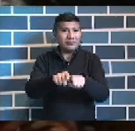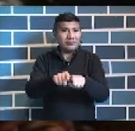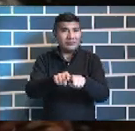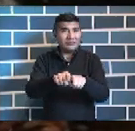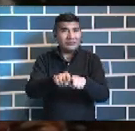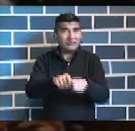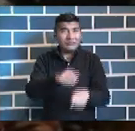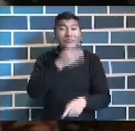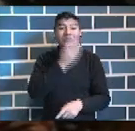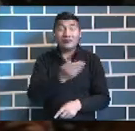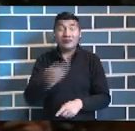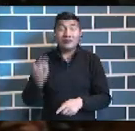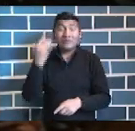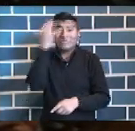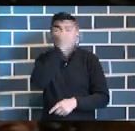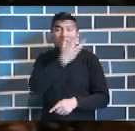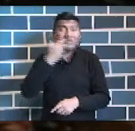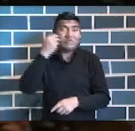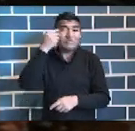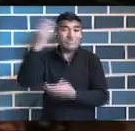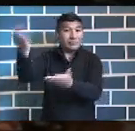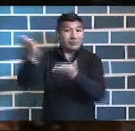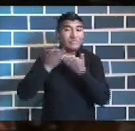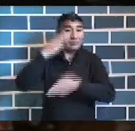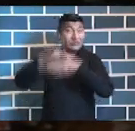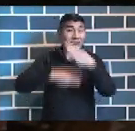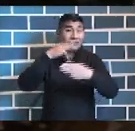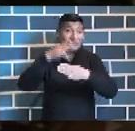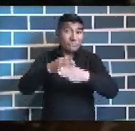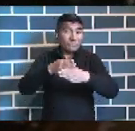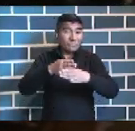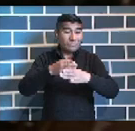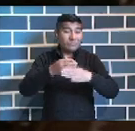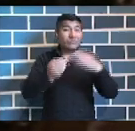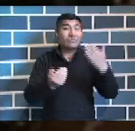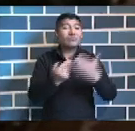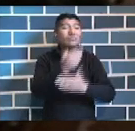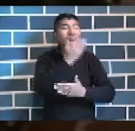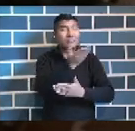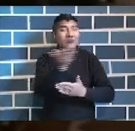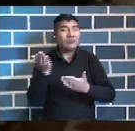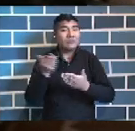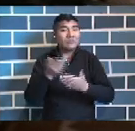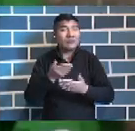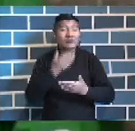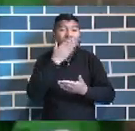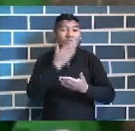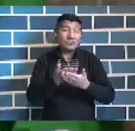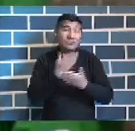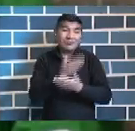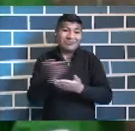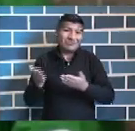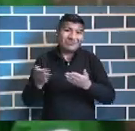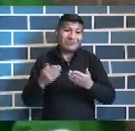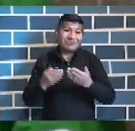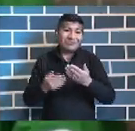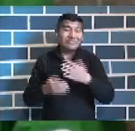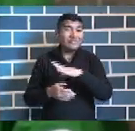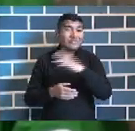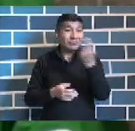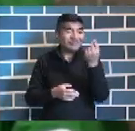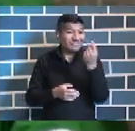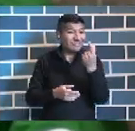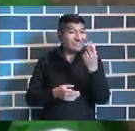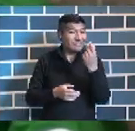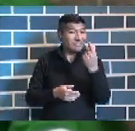las cosas bellas que nos ofrece el mundo y los adelantos, los bienes materiales y el dinero